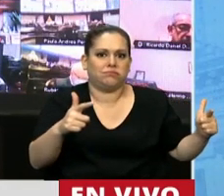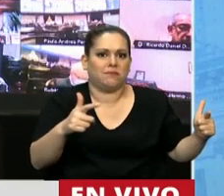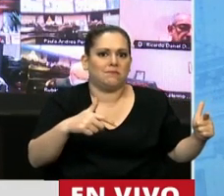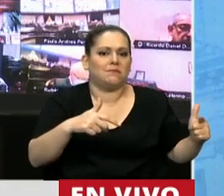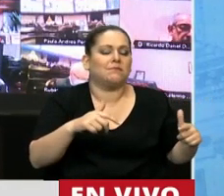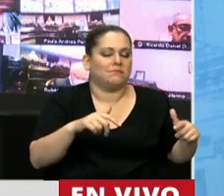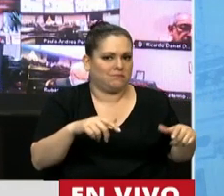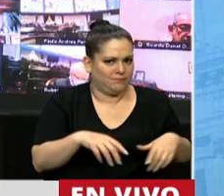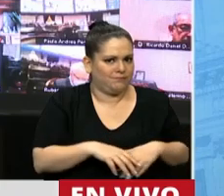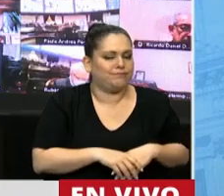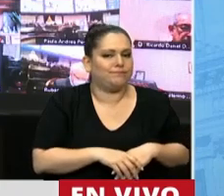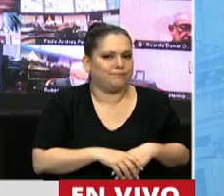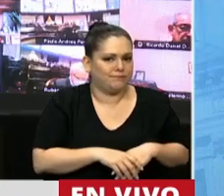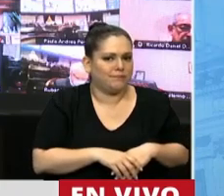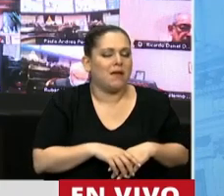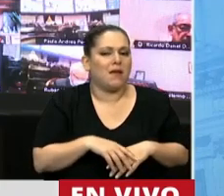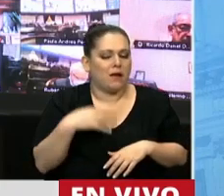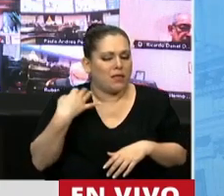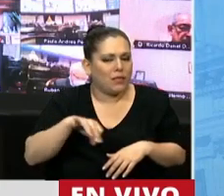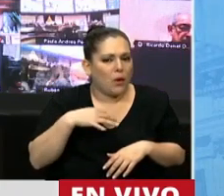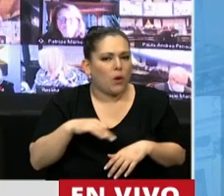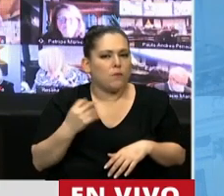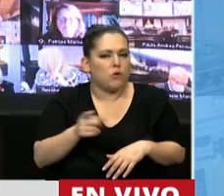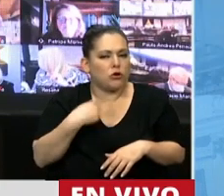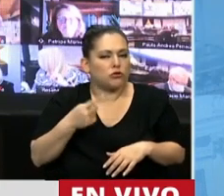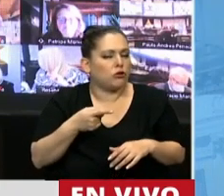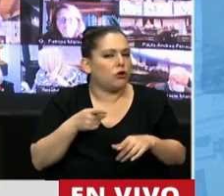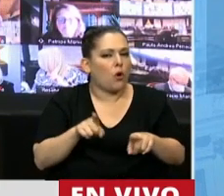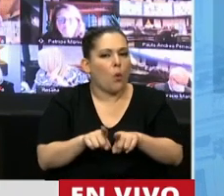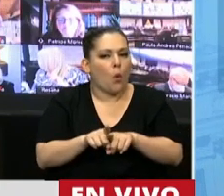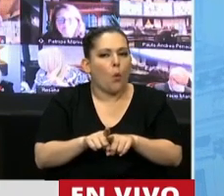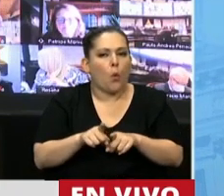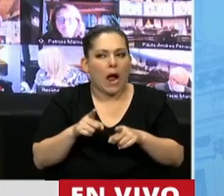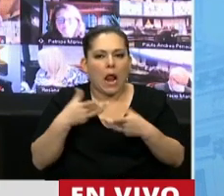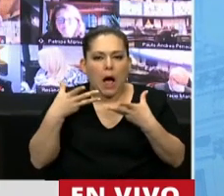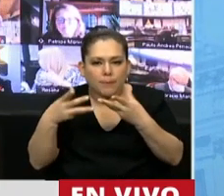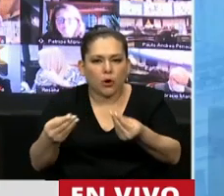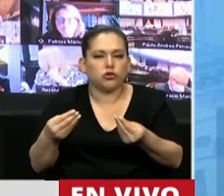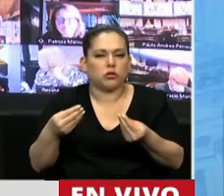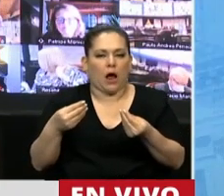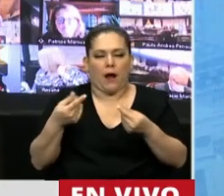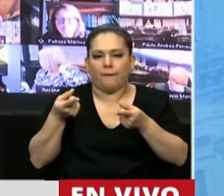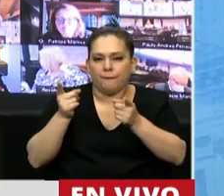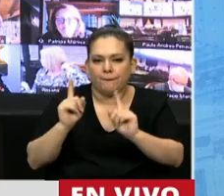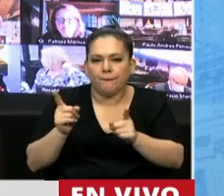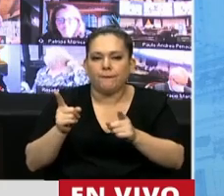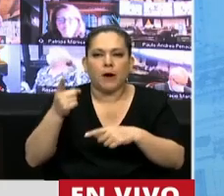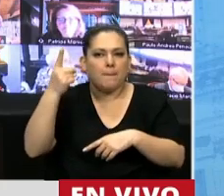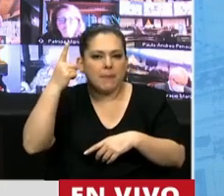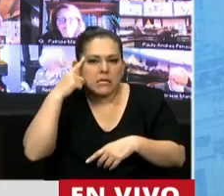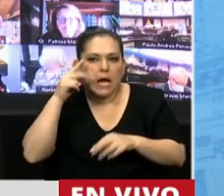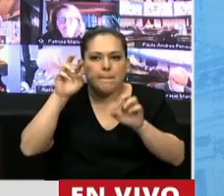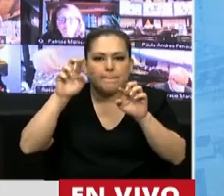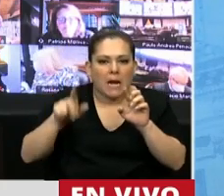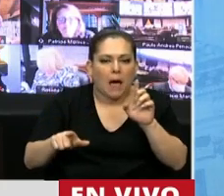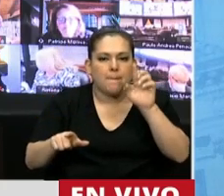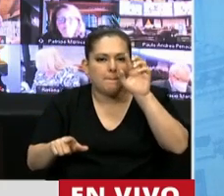tienen nosotros tenemos que lograr sostenerla y nos tienen que permitir pensar los desafíos y